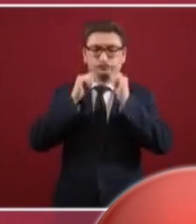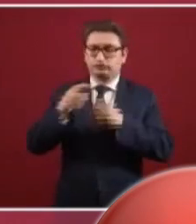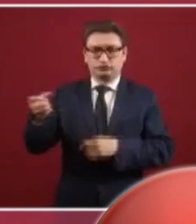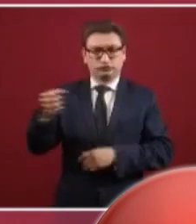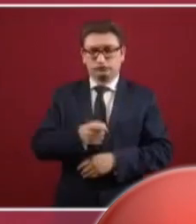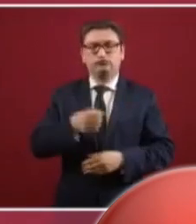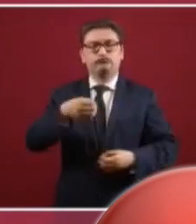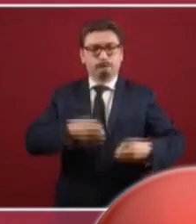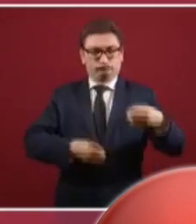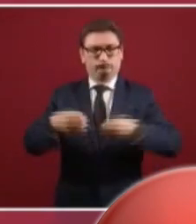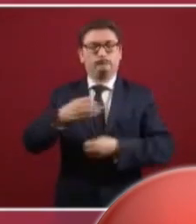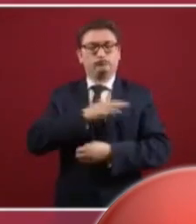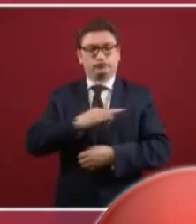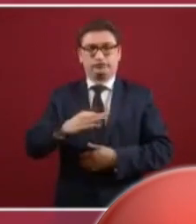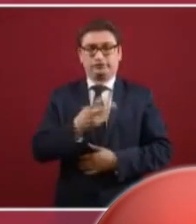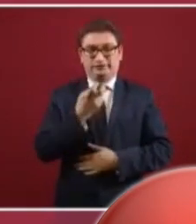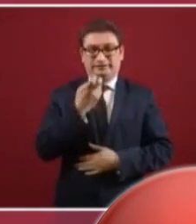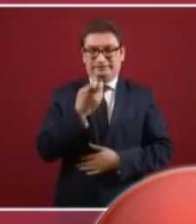que esto